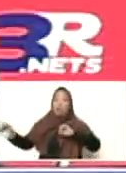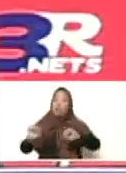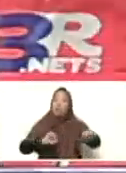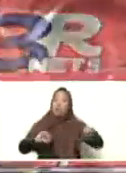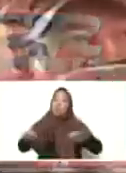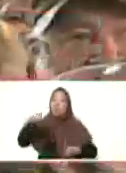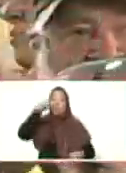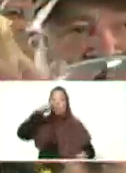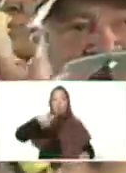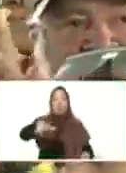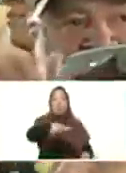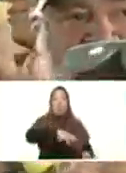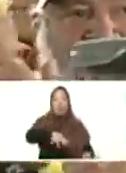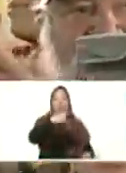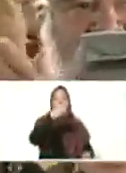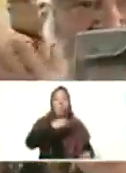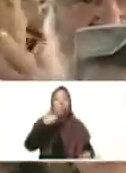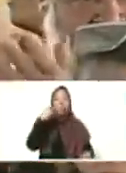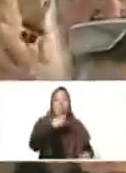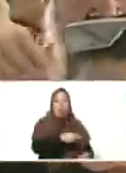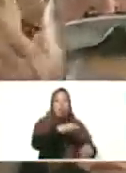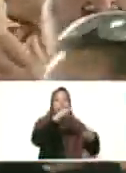inquilinos ocupantes